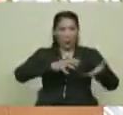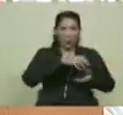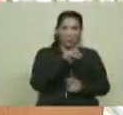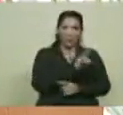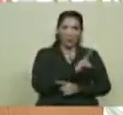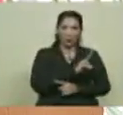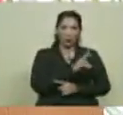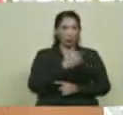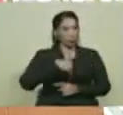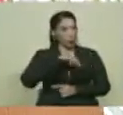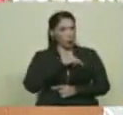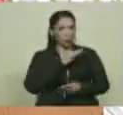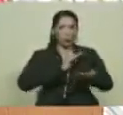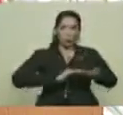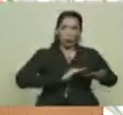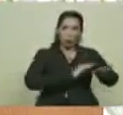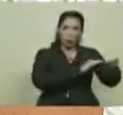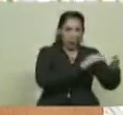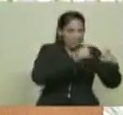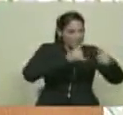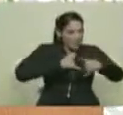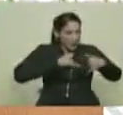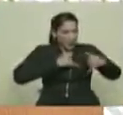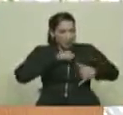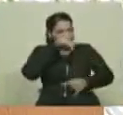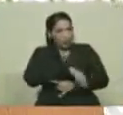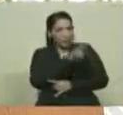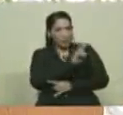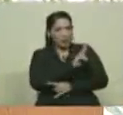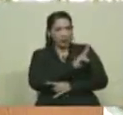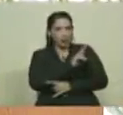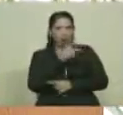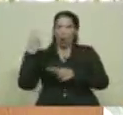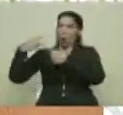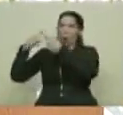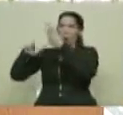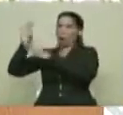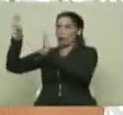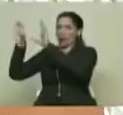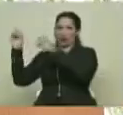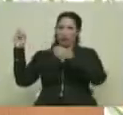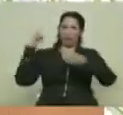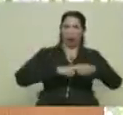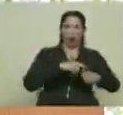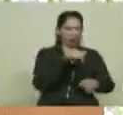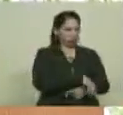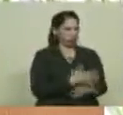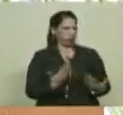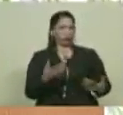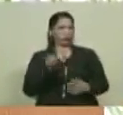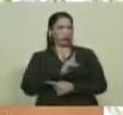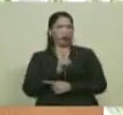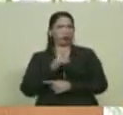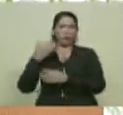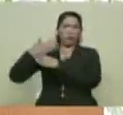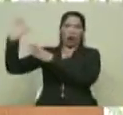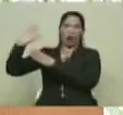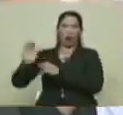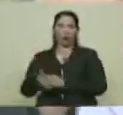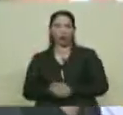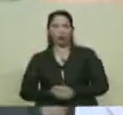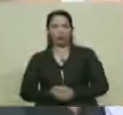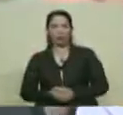resuelven los venezolanos y las venezolanas. No los resuelve nadie desde afuera.